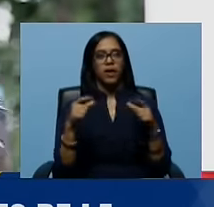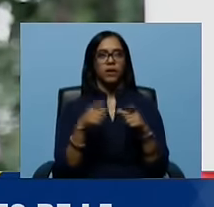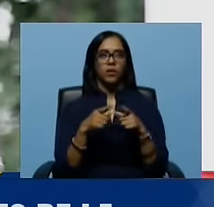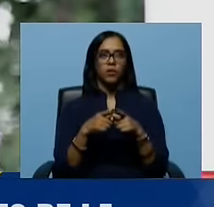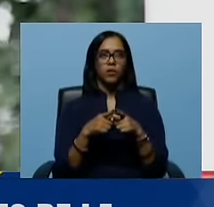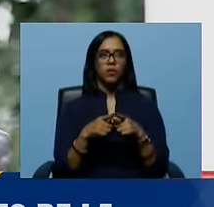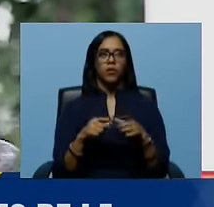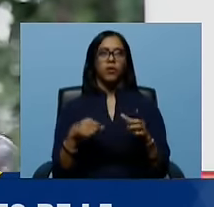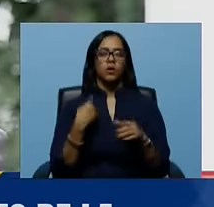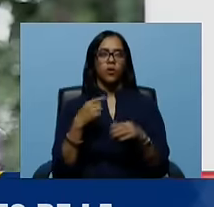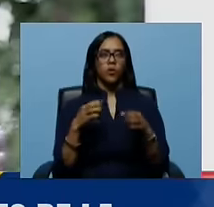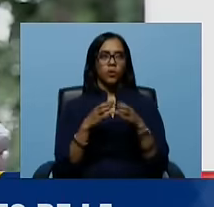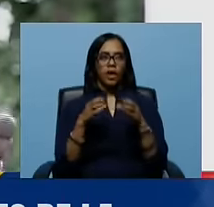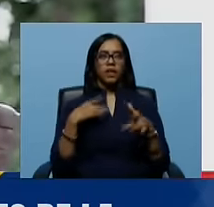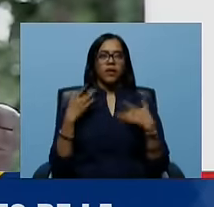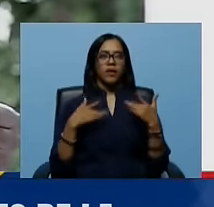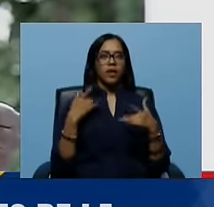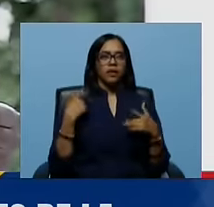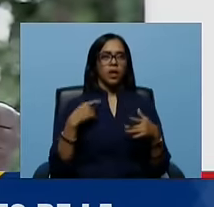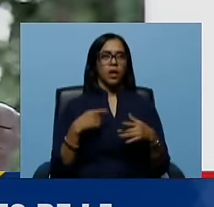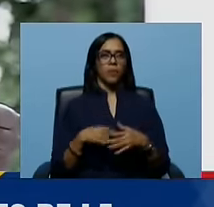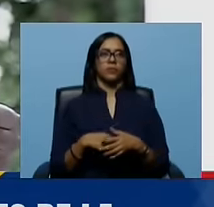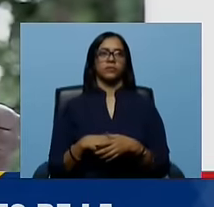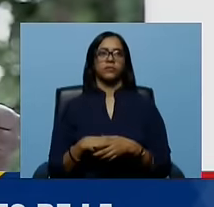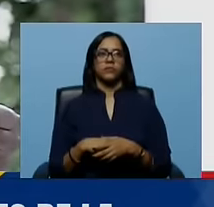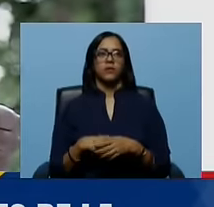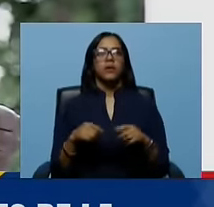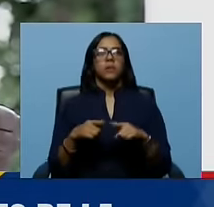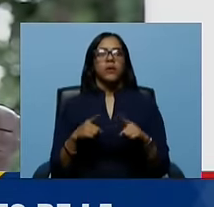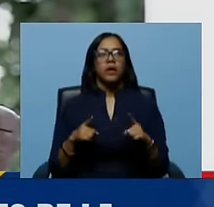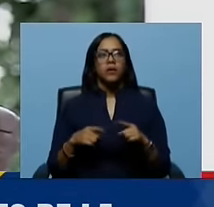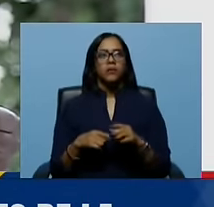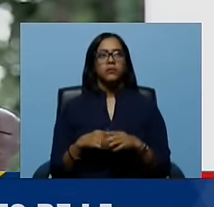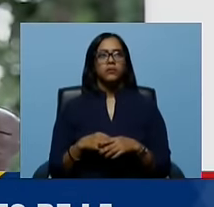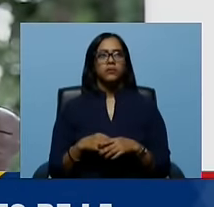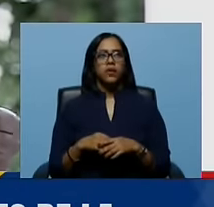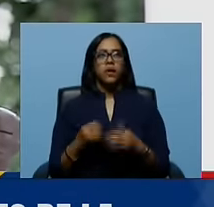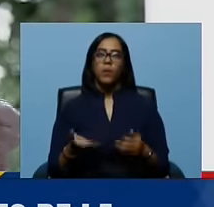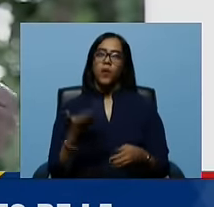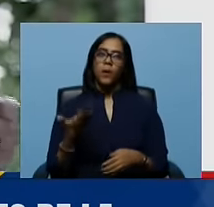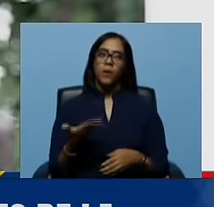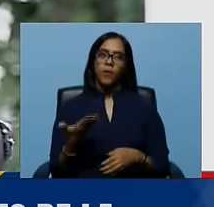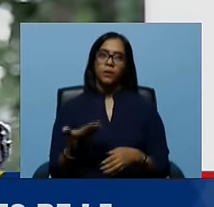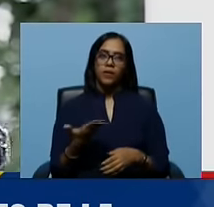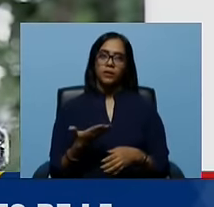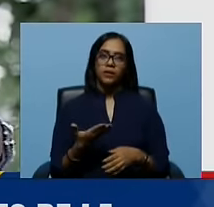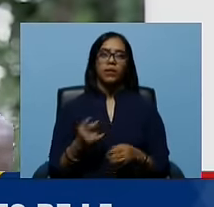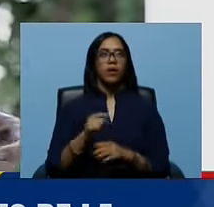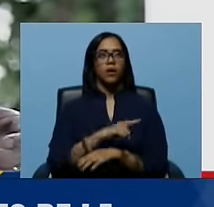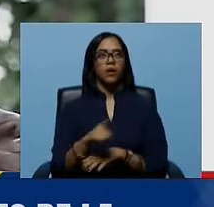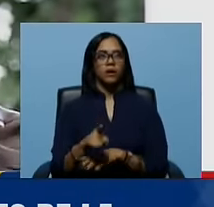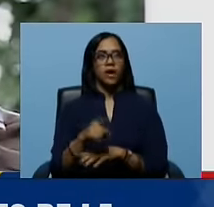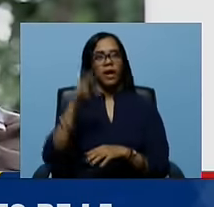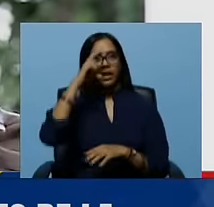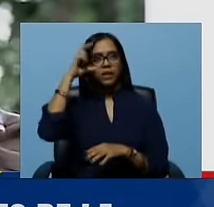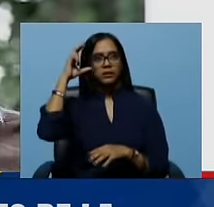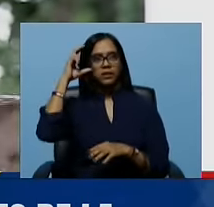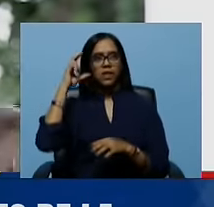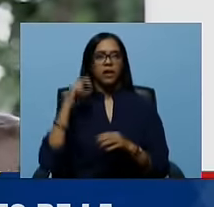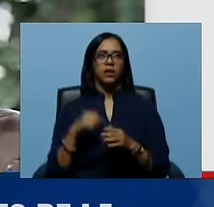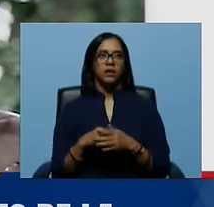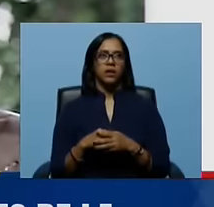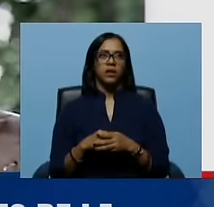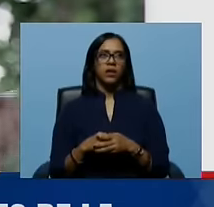otro conjunto de actividades que tenemos. Pero es muy importante, y le he dado la orden al canciller,